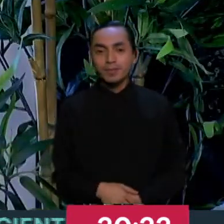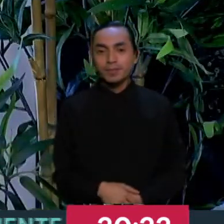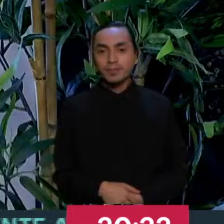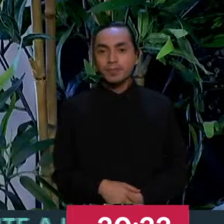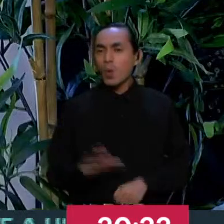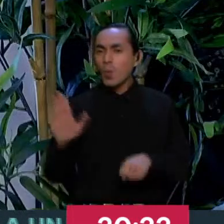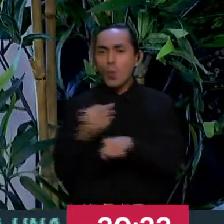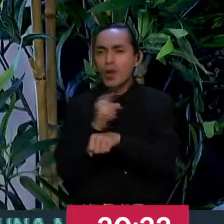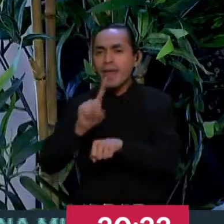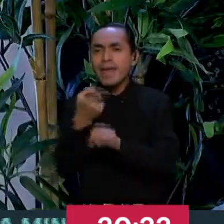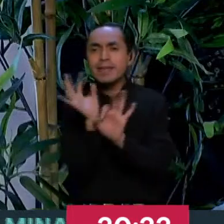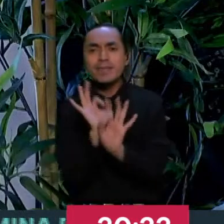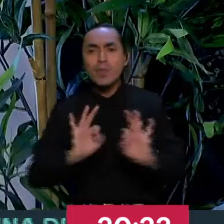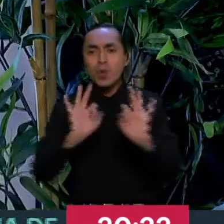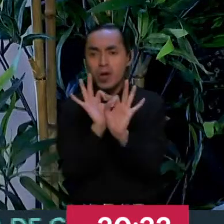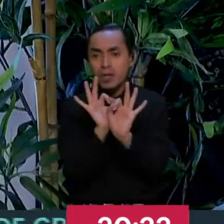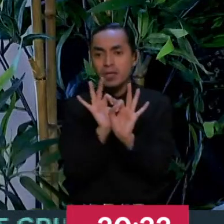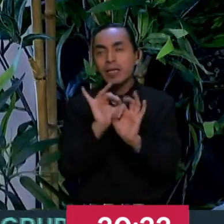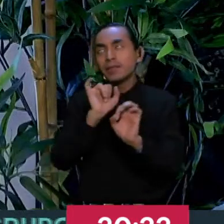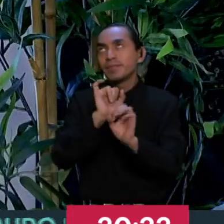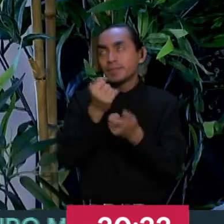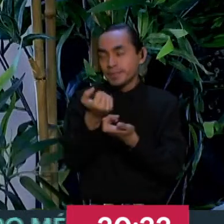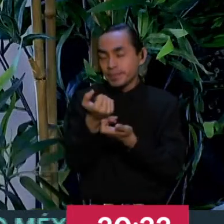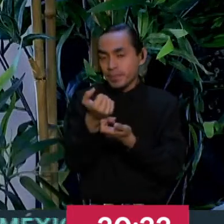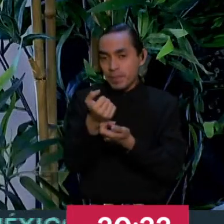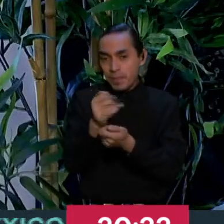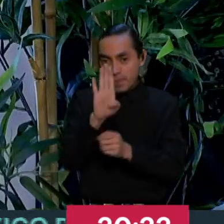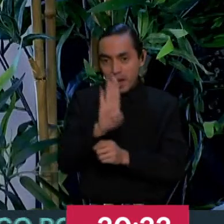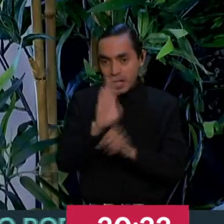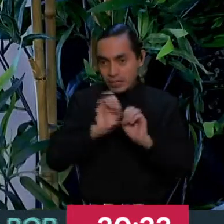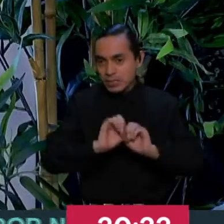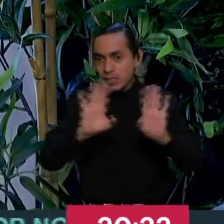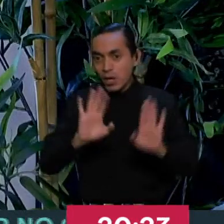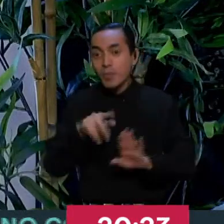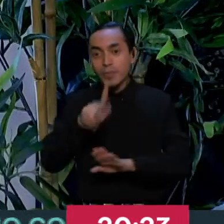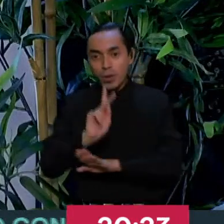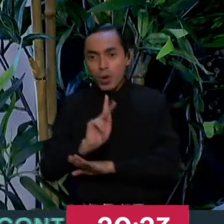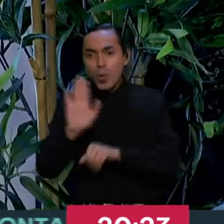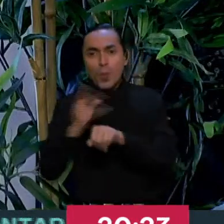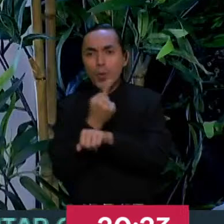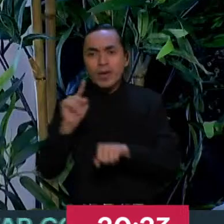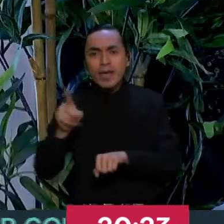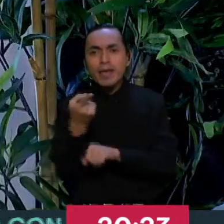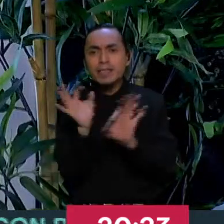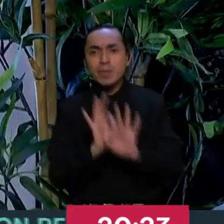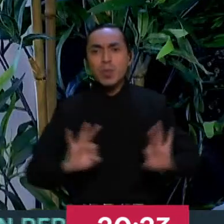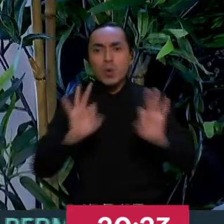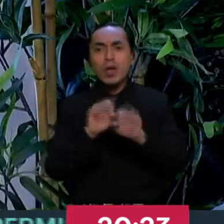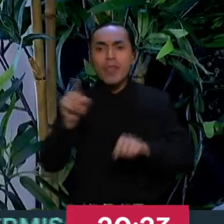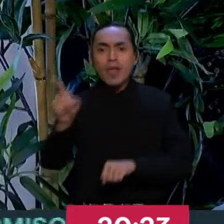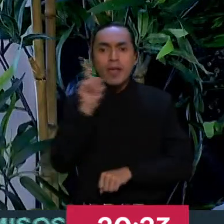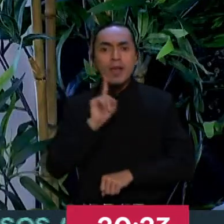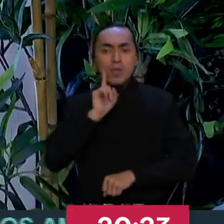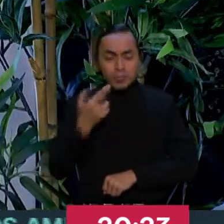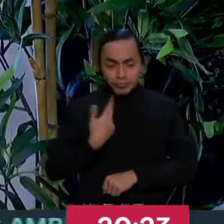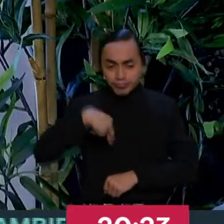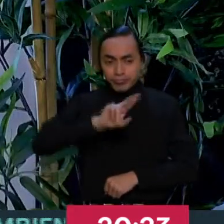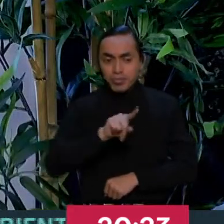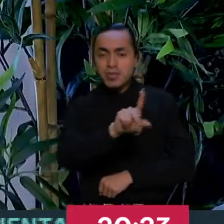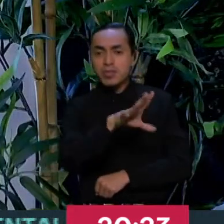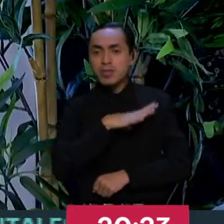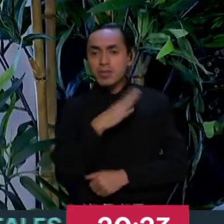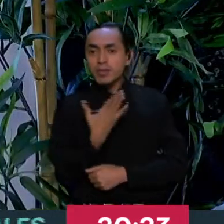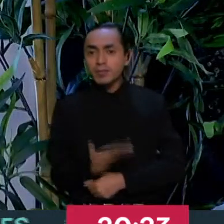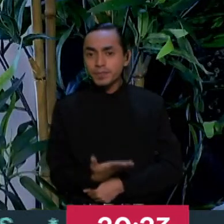es importante tener, suena obvio, pero para la gente que nos está viendo, ¿por qué es importante que las mujeres estén representadas? Y ya como